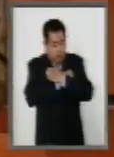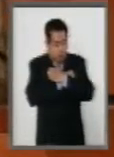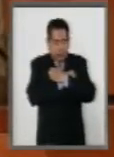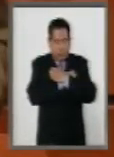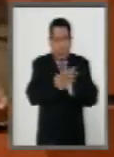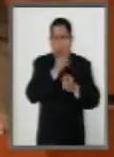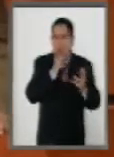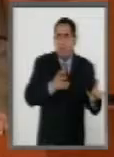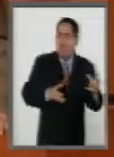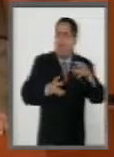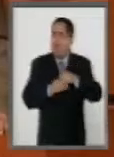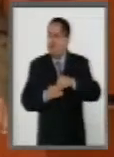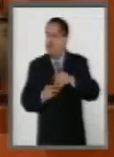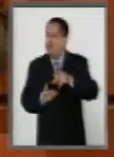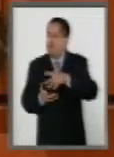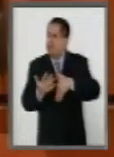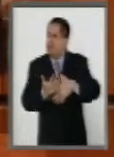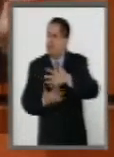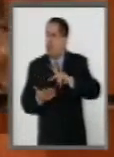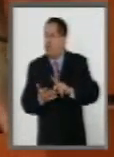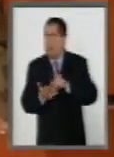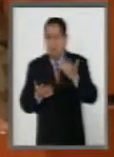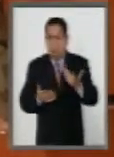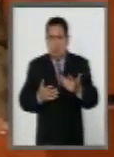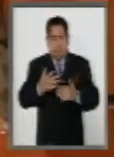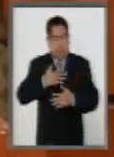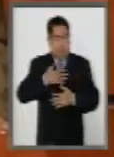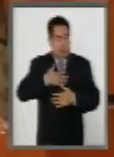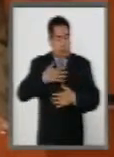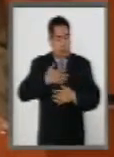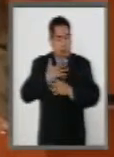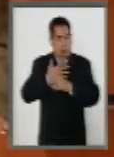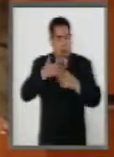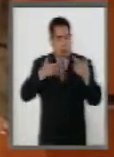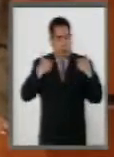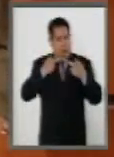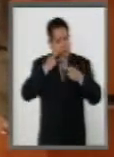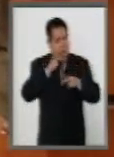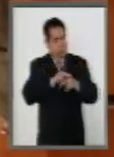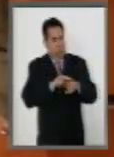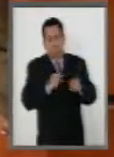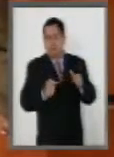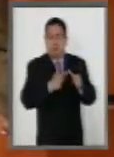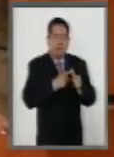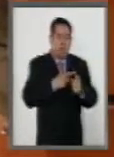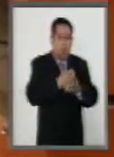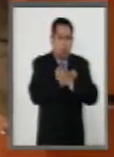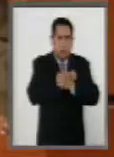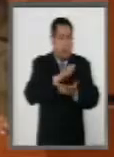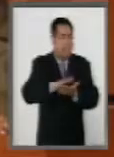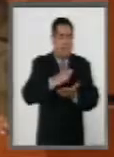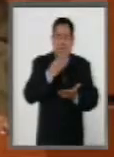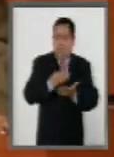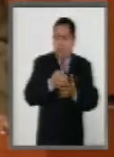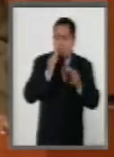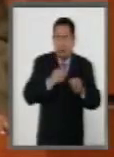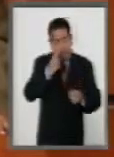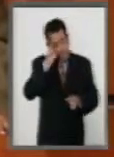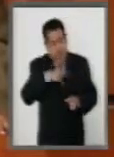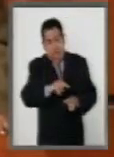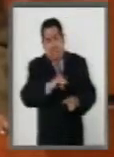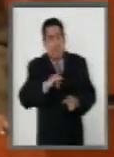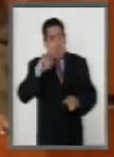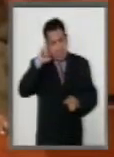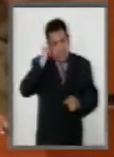garantizado el derecho a la educación, y lo digo desde mi visión de educador. La educación bilingüe para indígenas que ahí